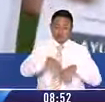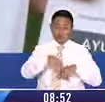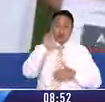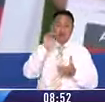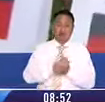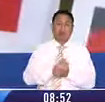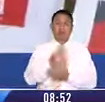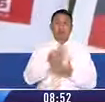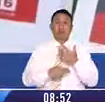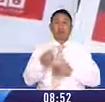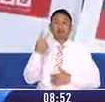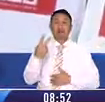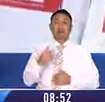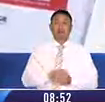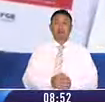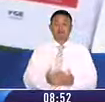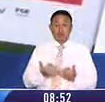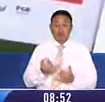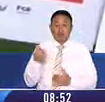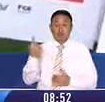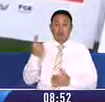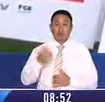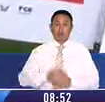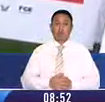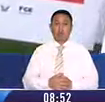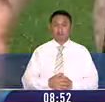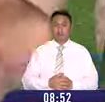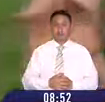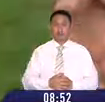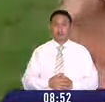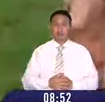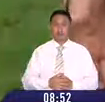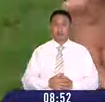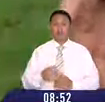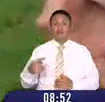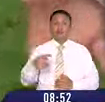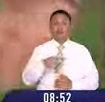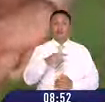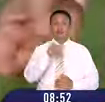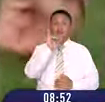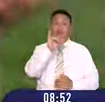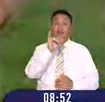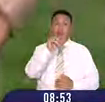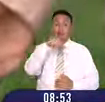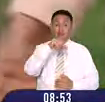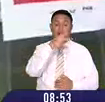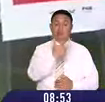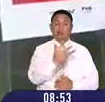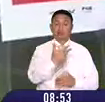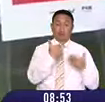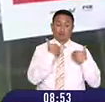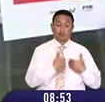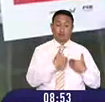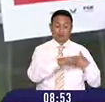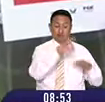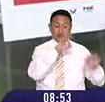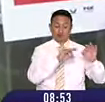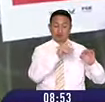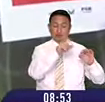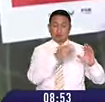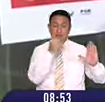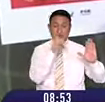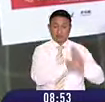tenía dos hijos que hoy se quedan en la orfandad solo el fin de semana se encontraron tres cadáveres de personas reportadas como